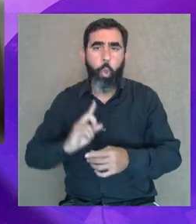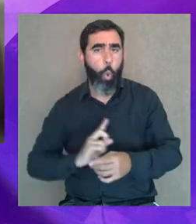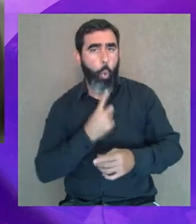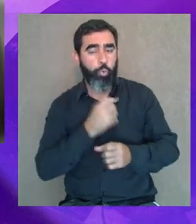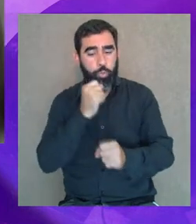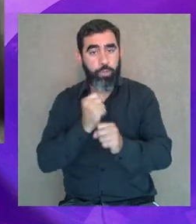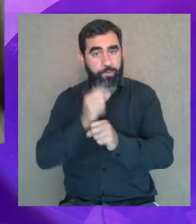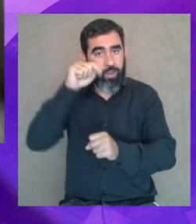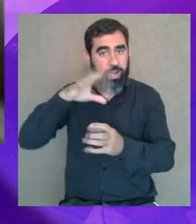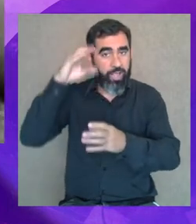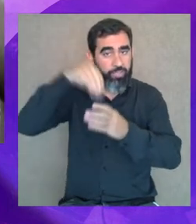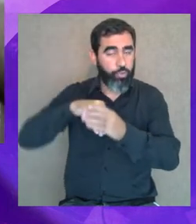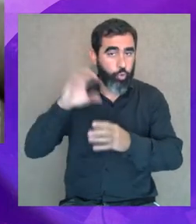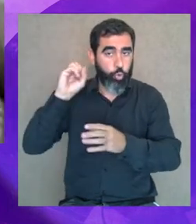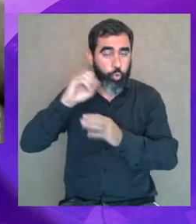trabajar